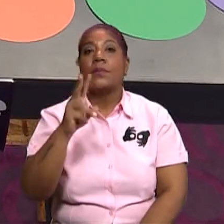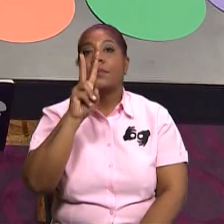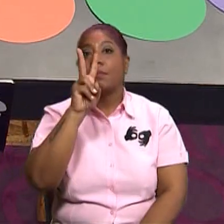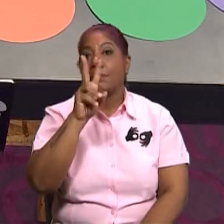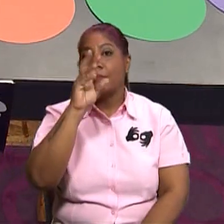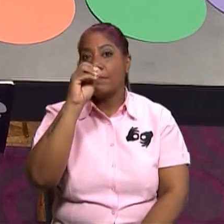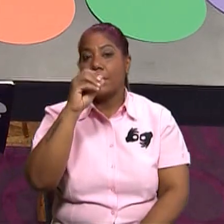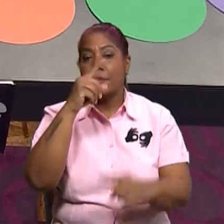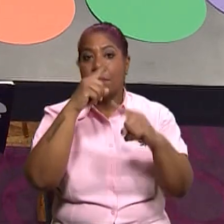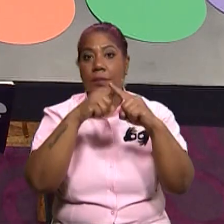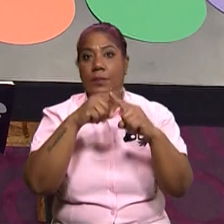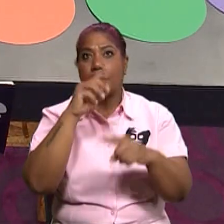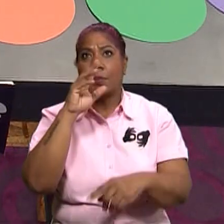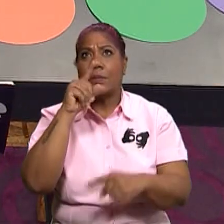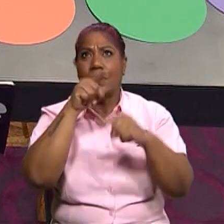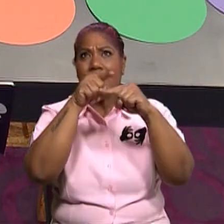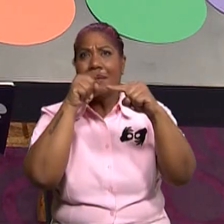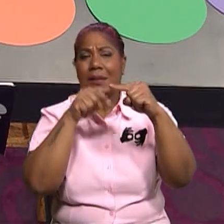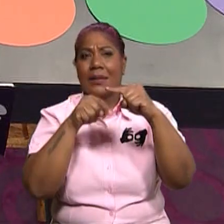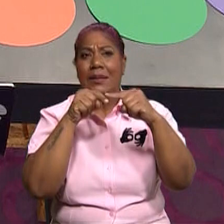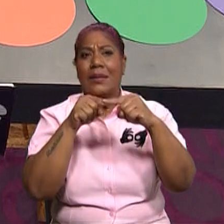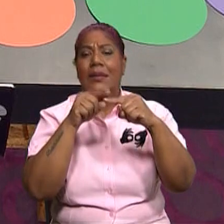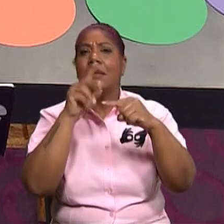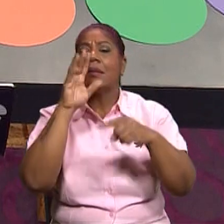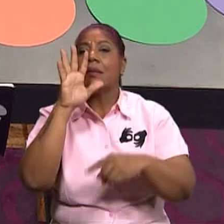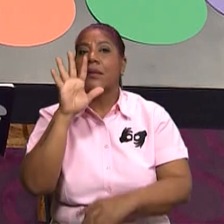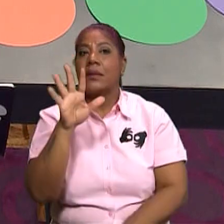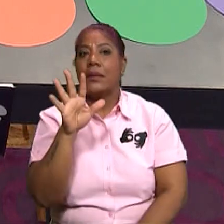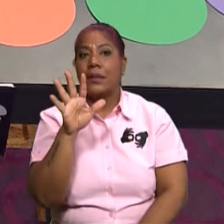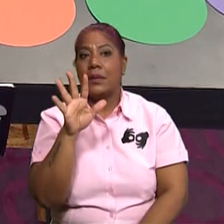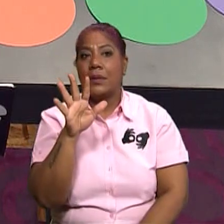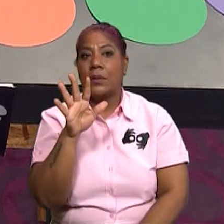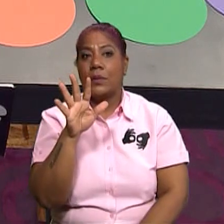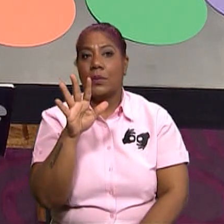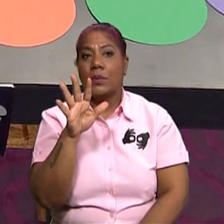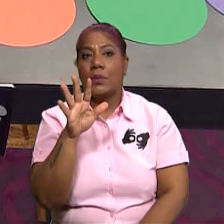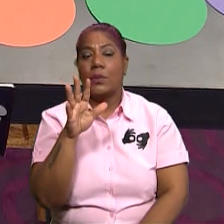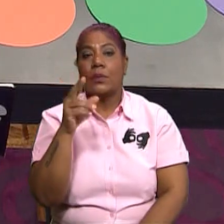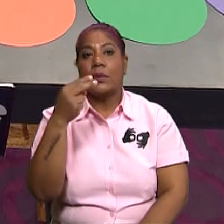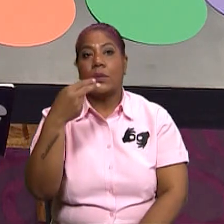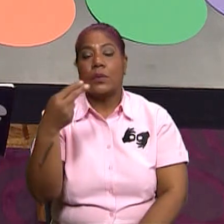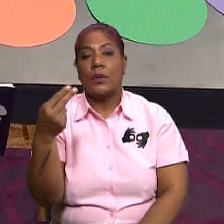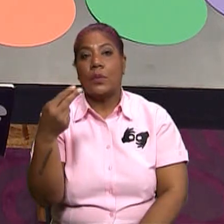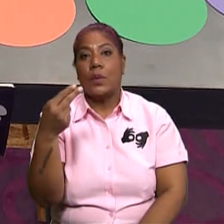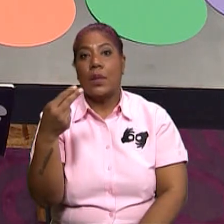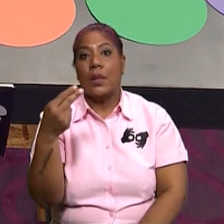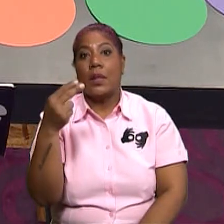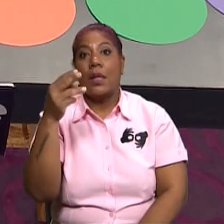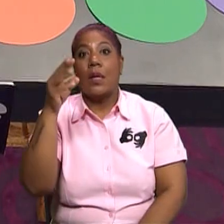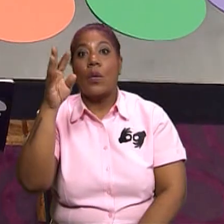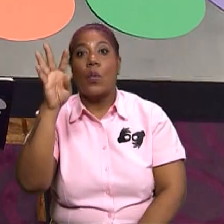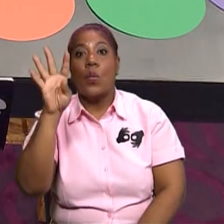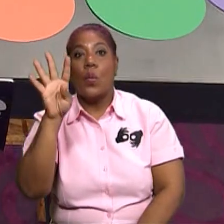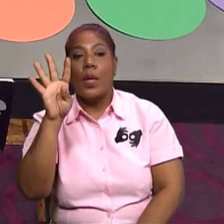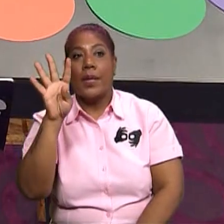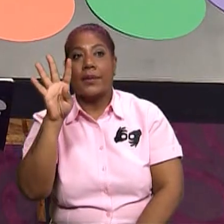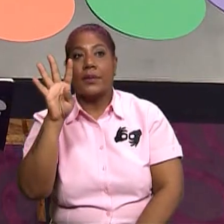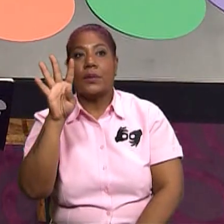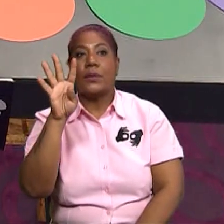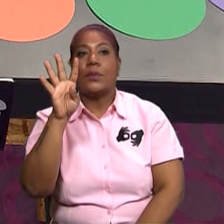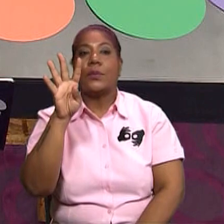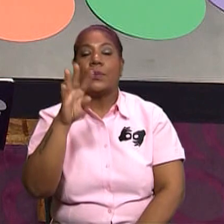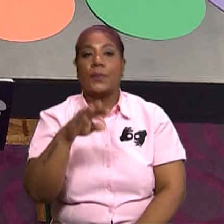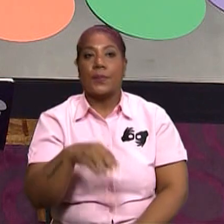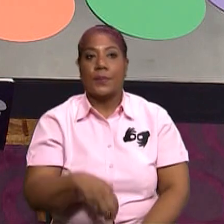multiplicación. ¿Qué número que yo multiplique por 5 me va a dar 20? Como si viniera de acá hasta acá, vamos a